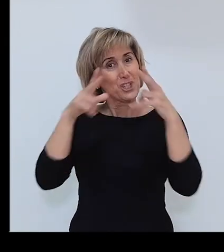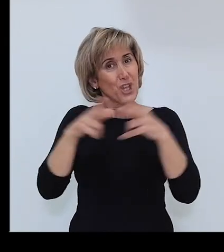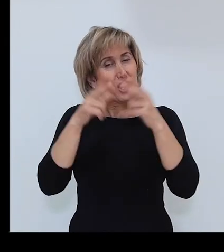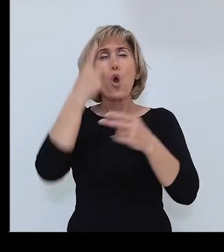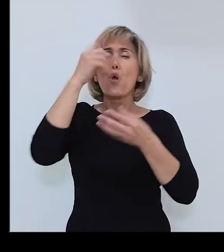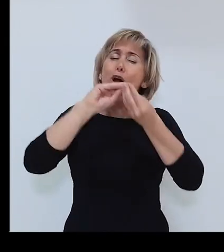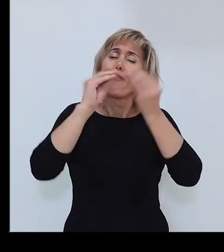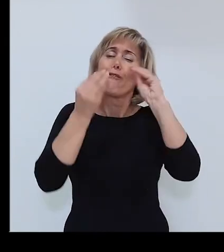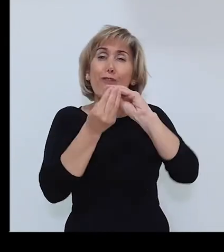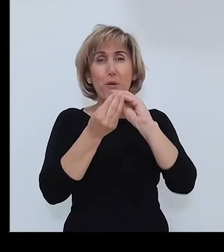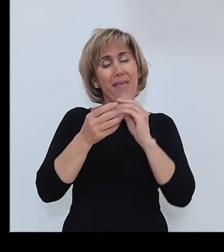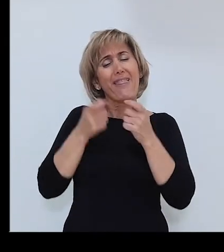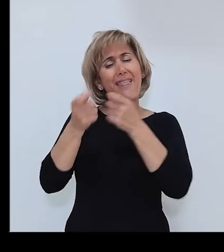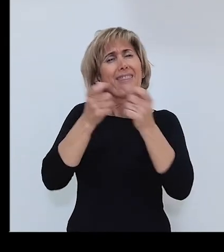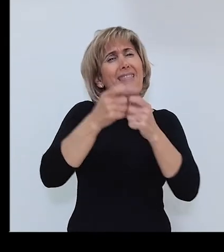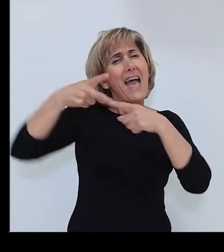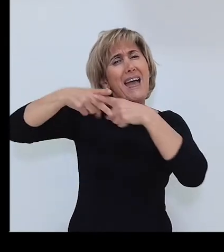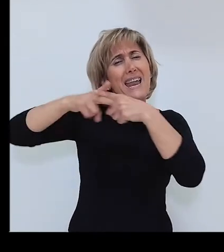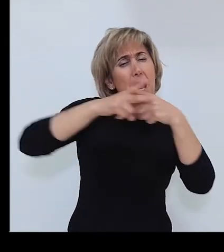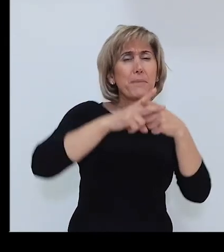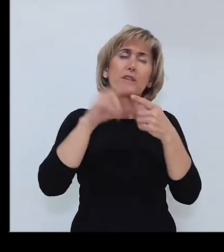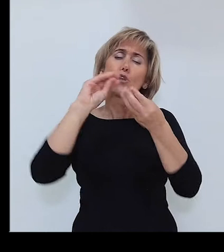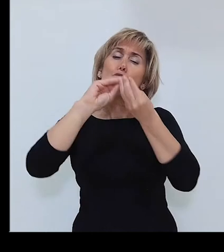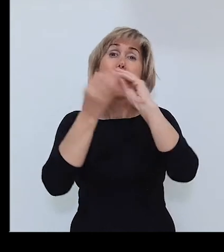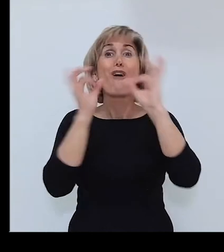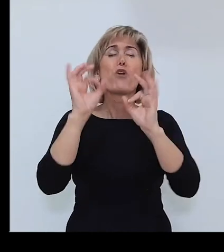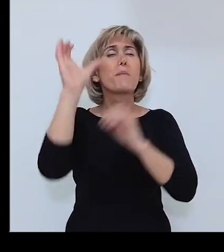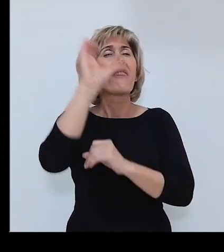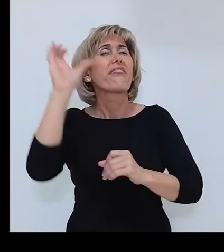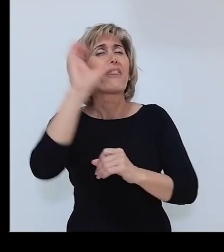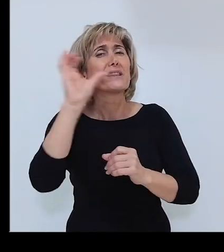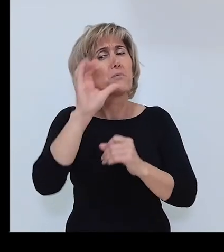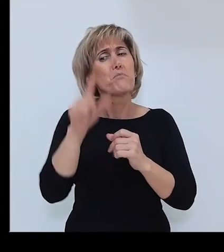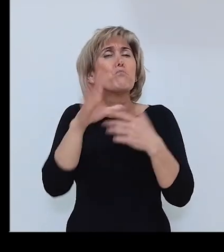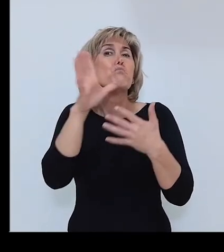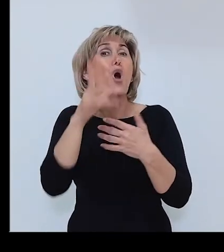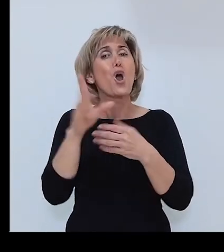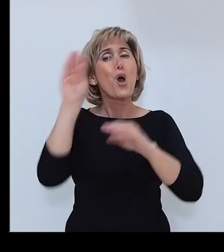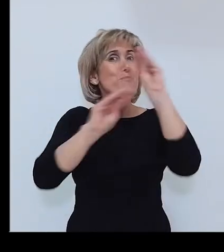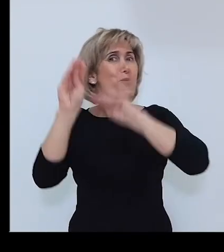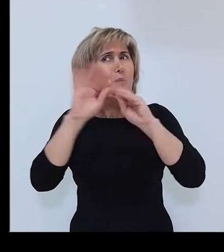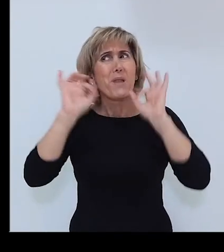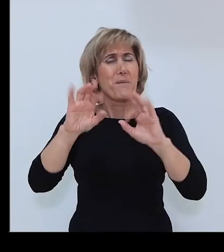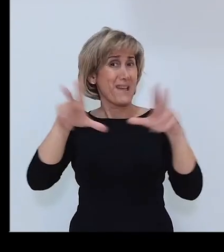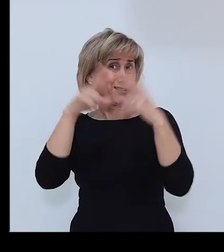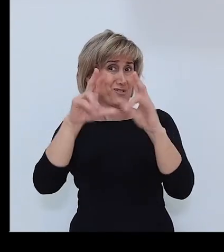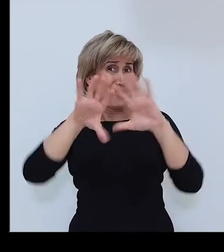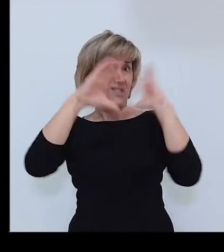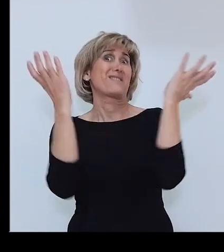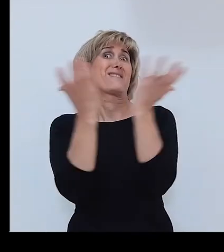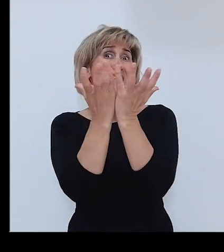de aplicar las herramientas del método científico para solucionar los problemas de la humanidad. En ese